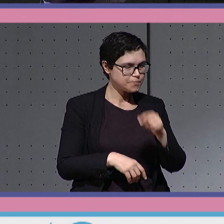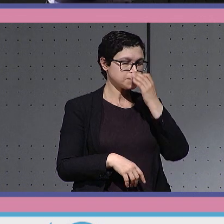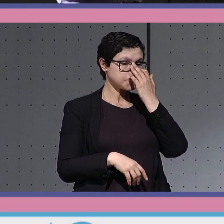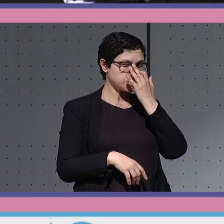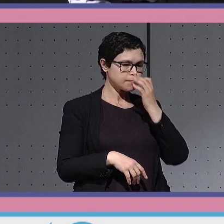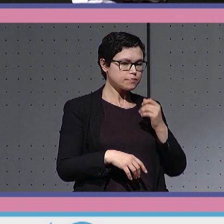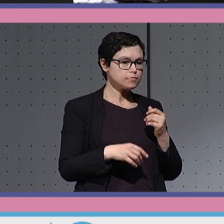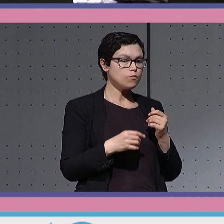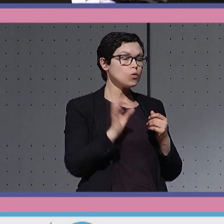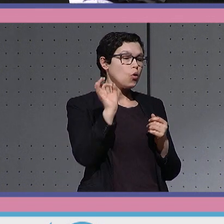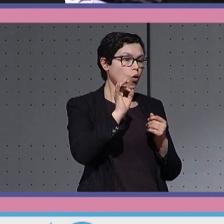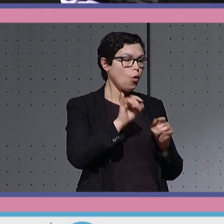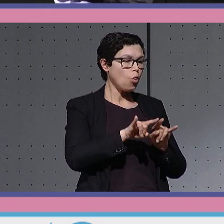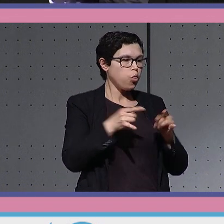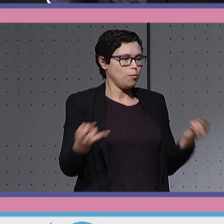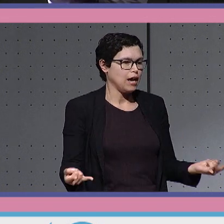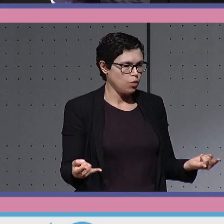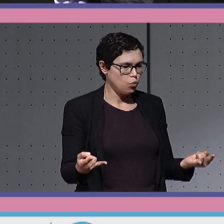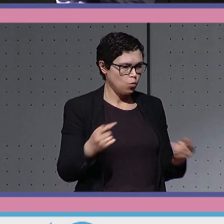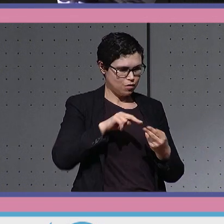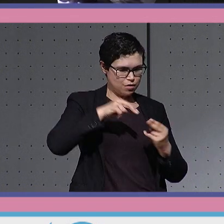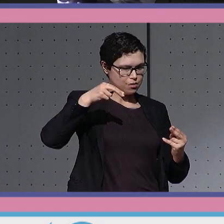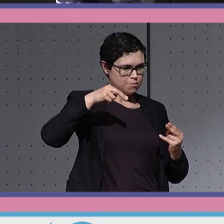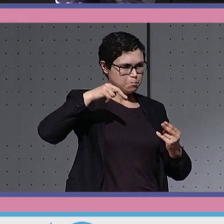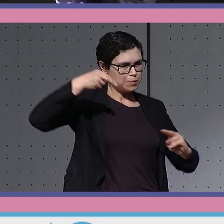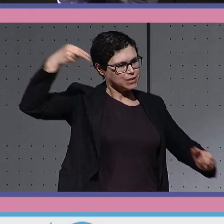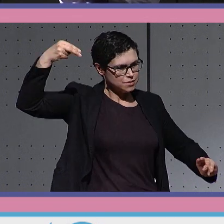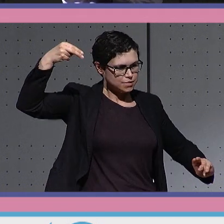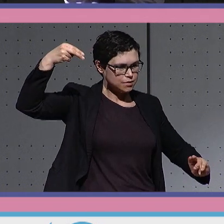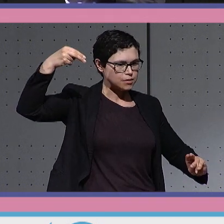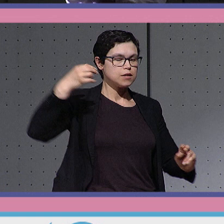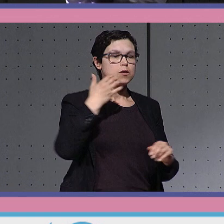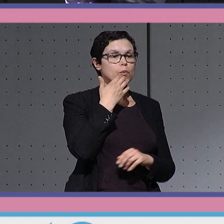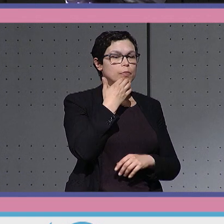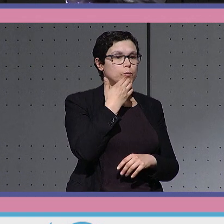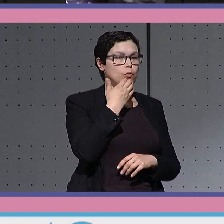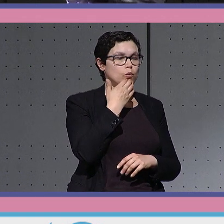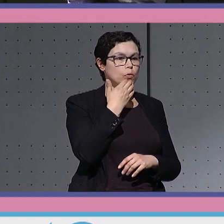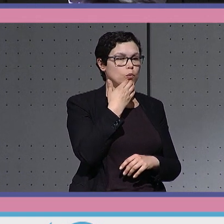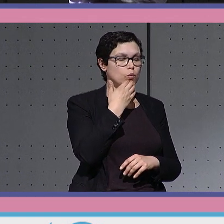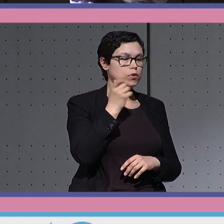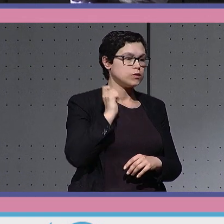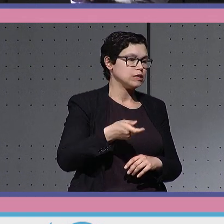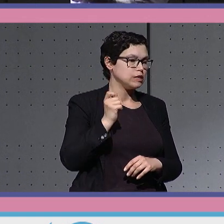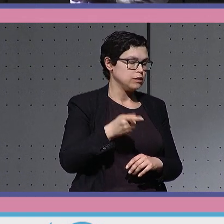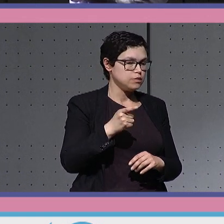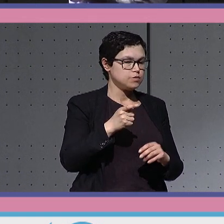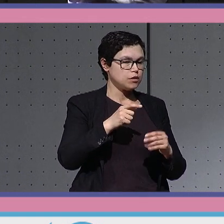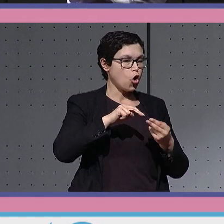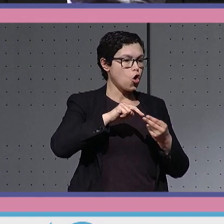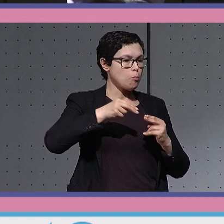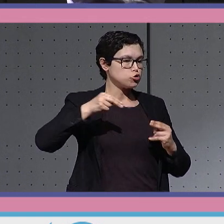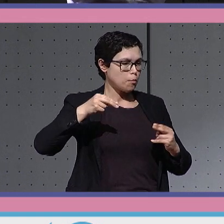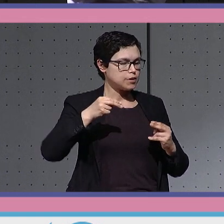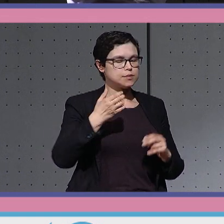Hay algunas duplicaciones y deleciones que son más recurrentes. Hay muy típicas en varios cromosomas, que